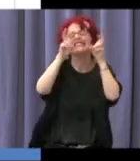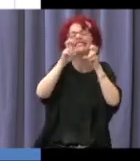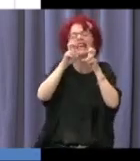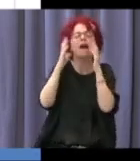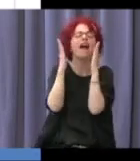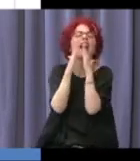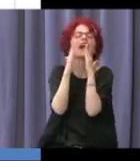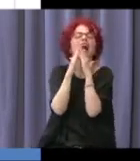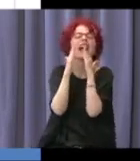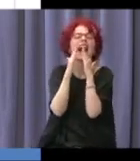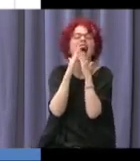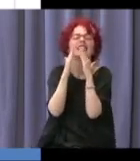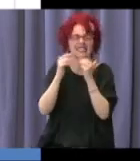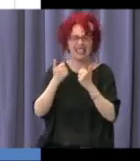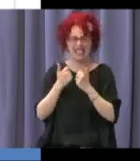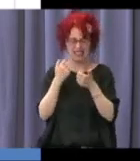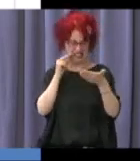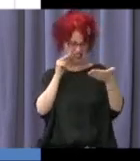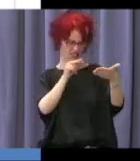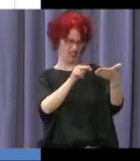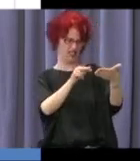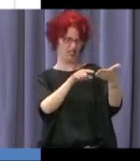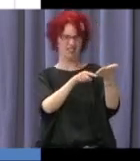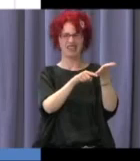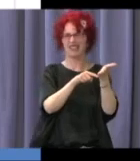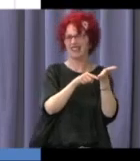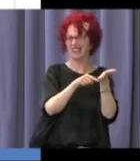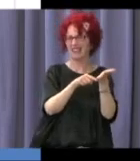no interesa, que esto es el ámbito de las mujeres, cuidado.